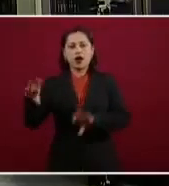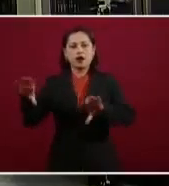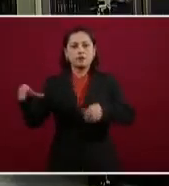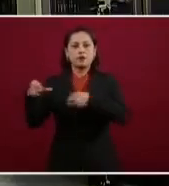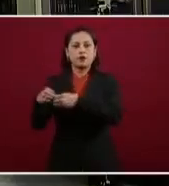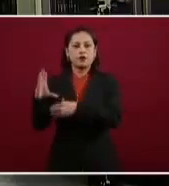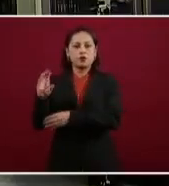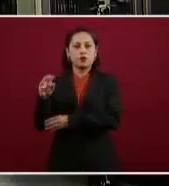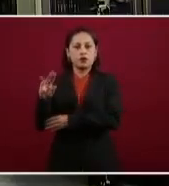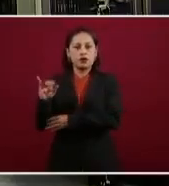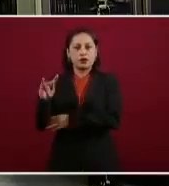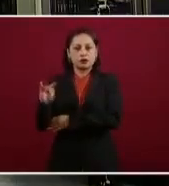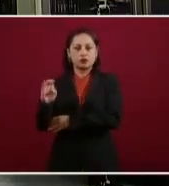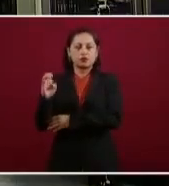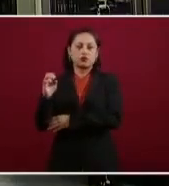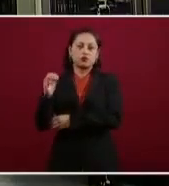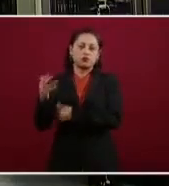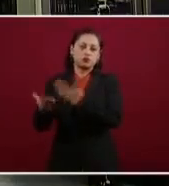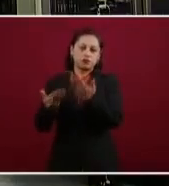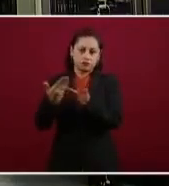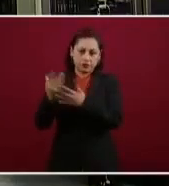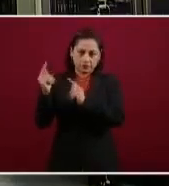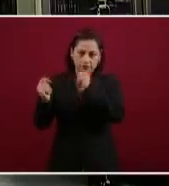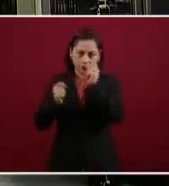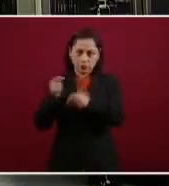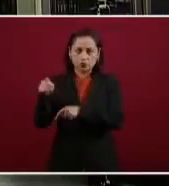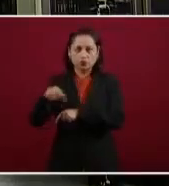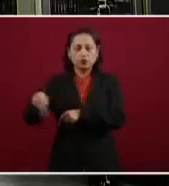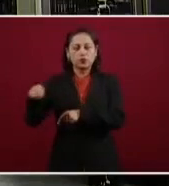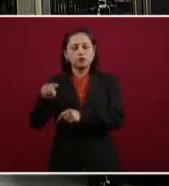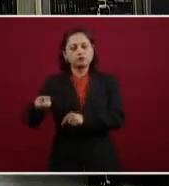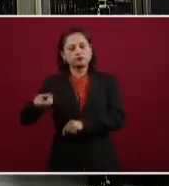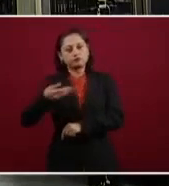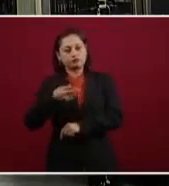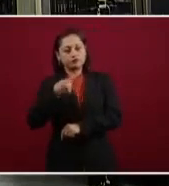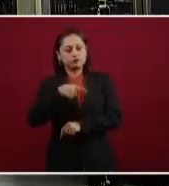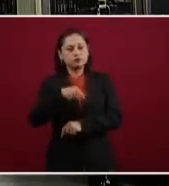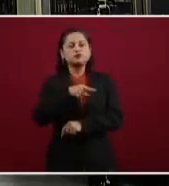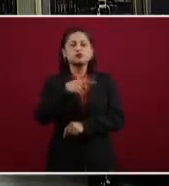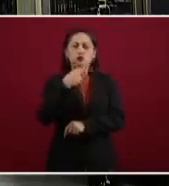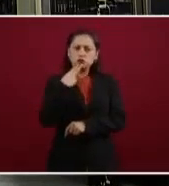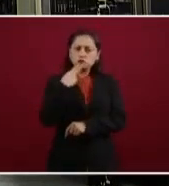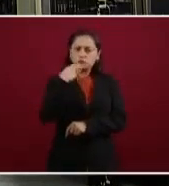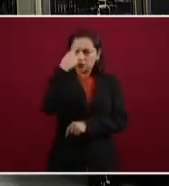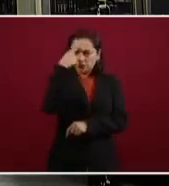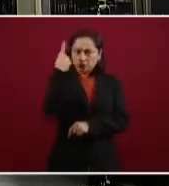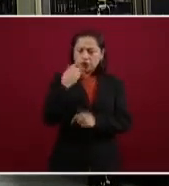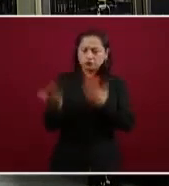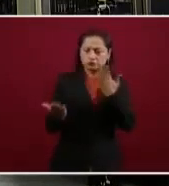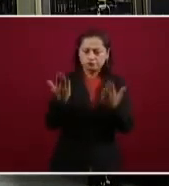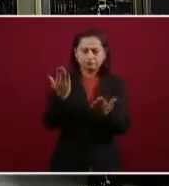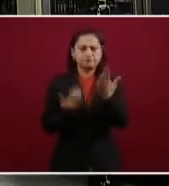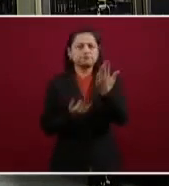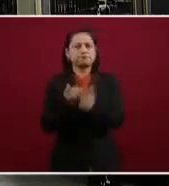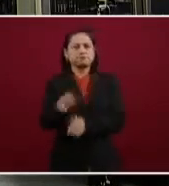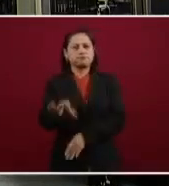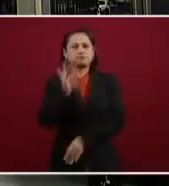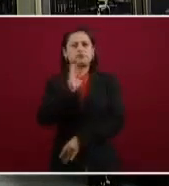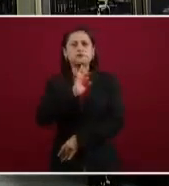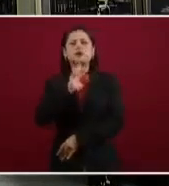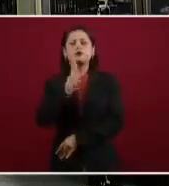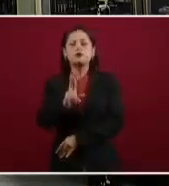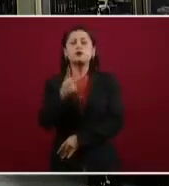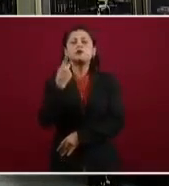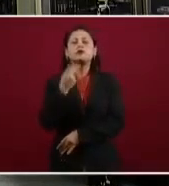que le servirá a los consumidores para su toma de decisiones pero también nosotros queremos enfatizar